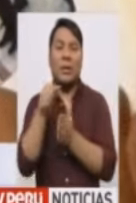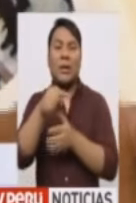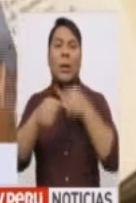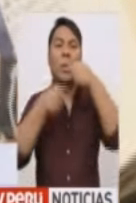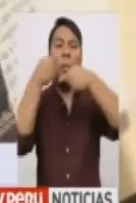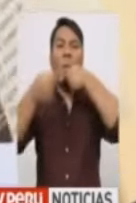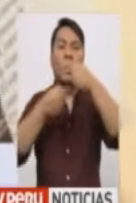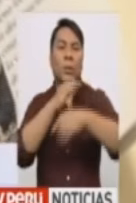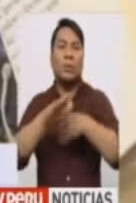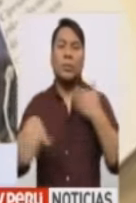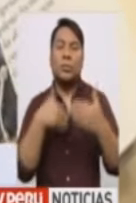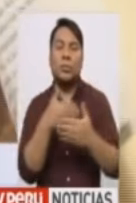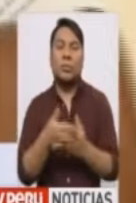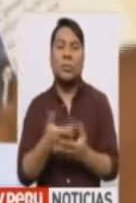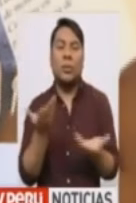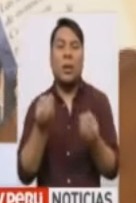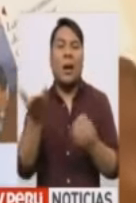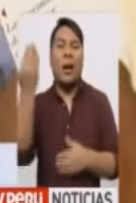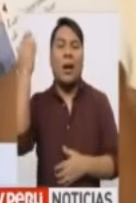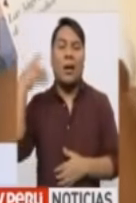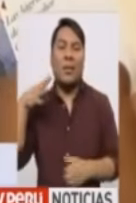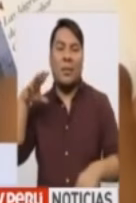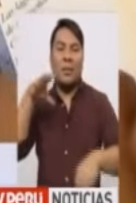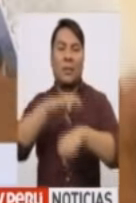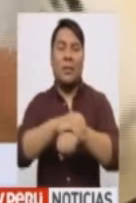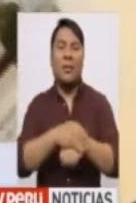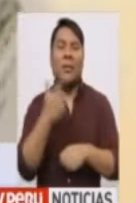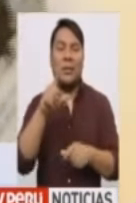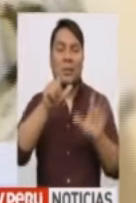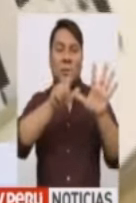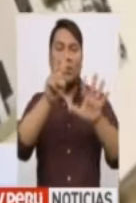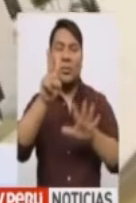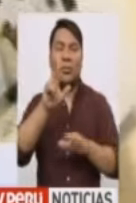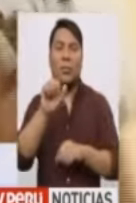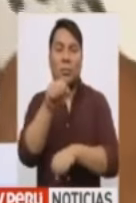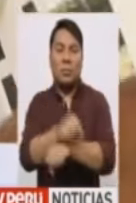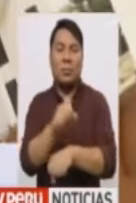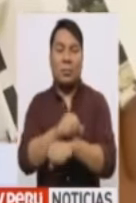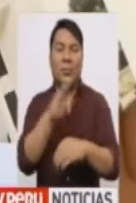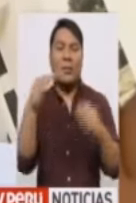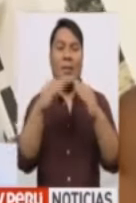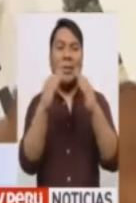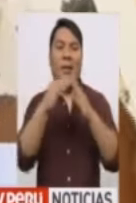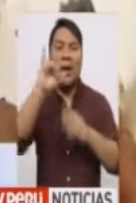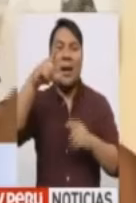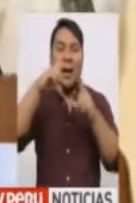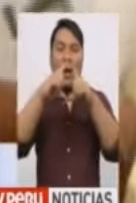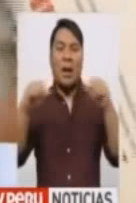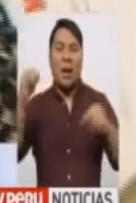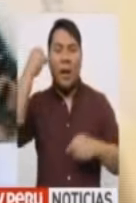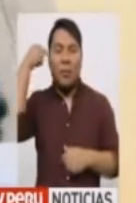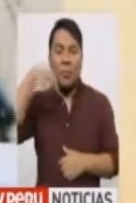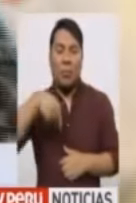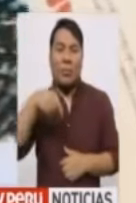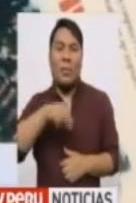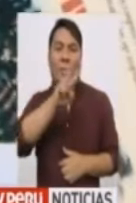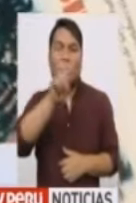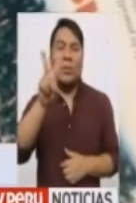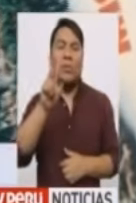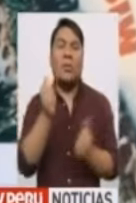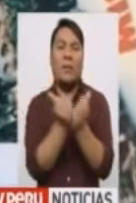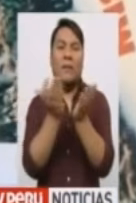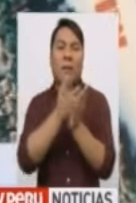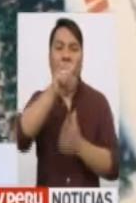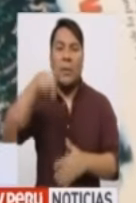antecedentes y pasajes inéditos del rescate de 72 rehenes en la residencia del embajador de Japón el 22 de